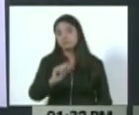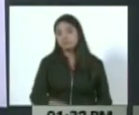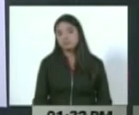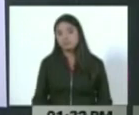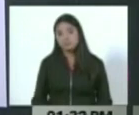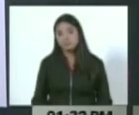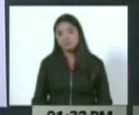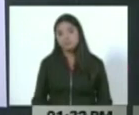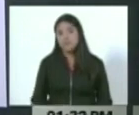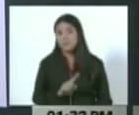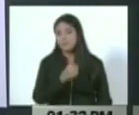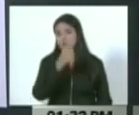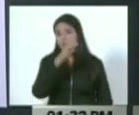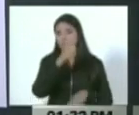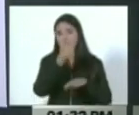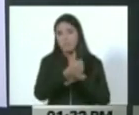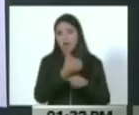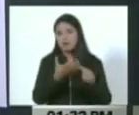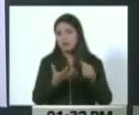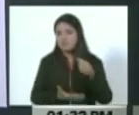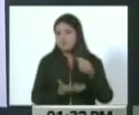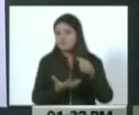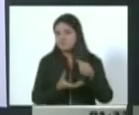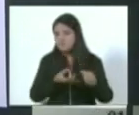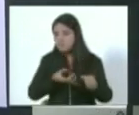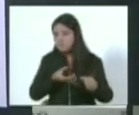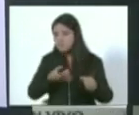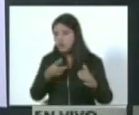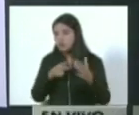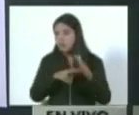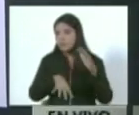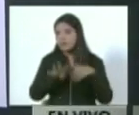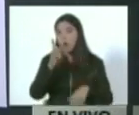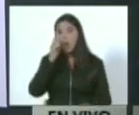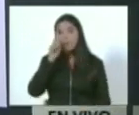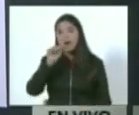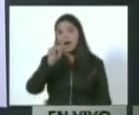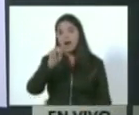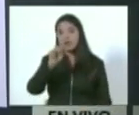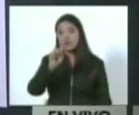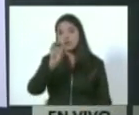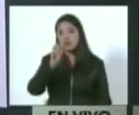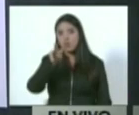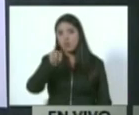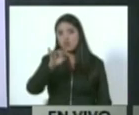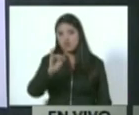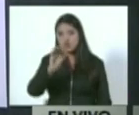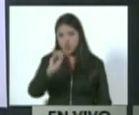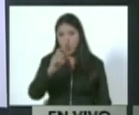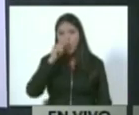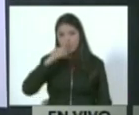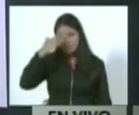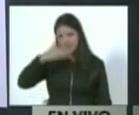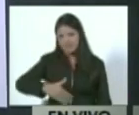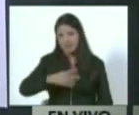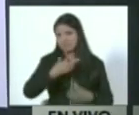y principal responsable de la Guarimba 2014, Antonio Rivero, donde